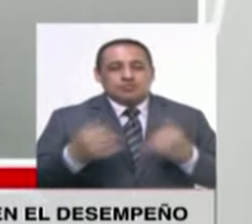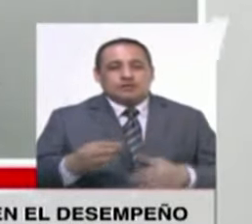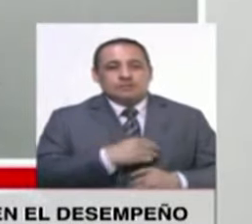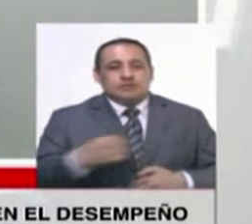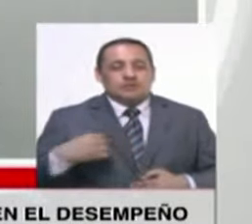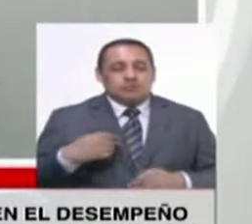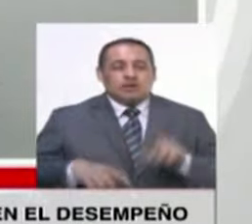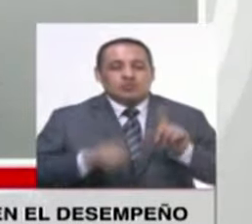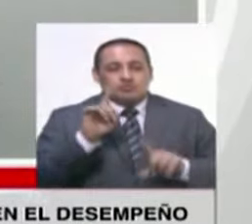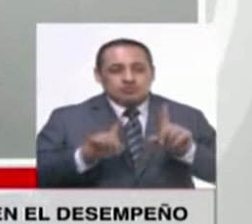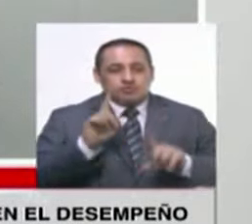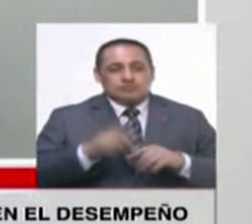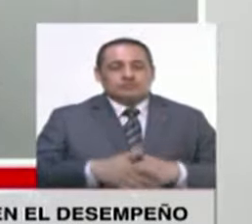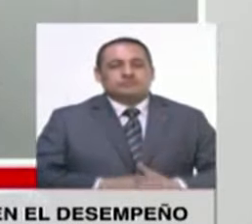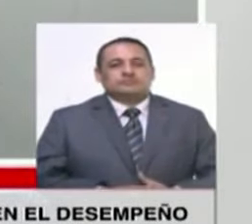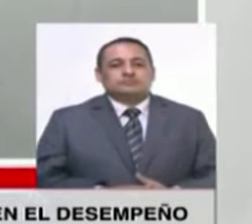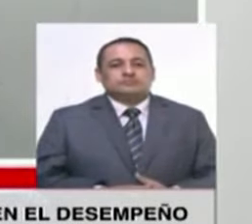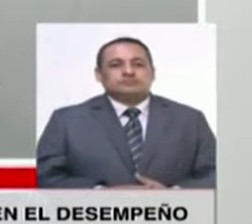tal vez.